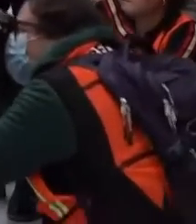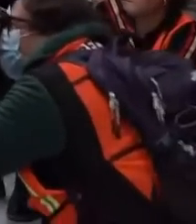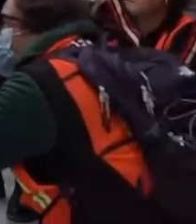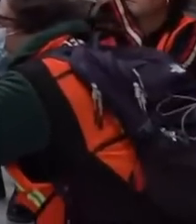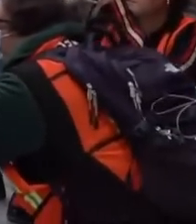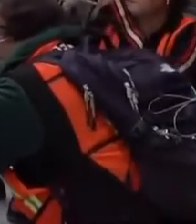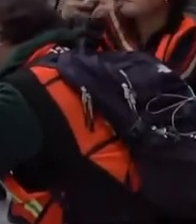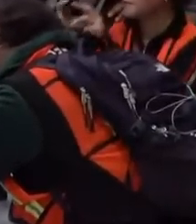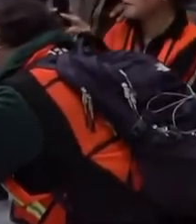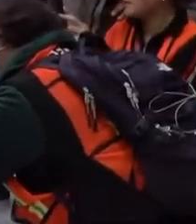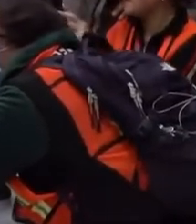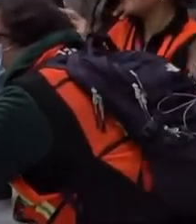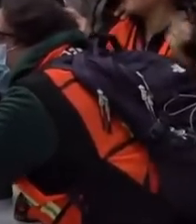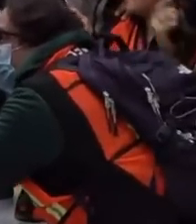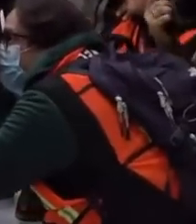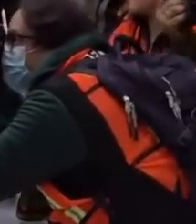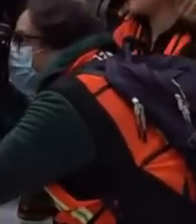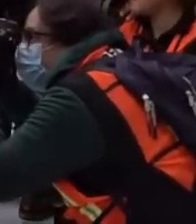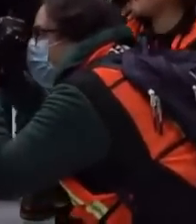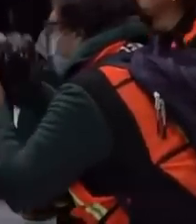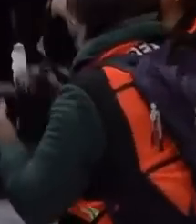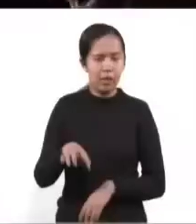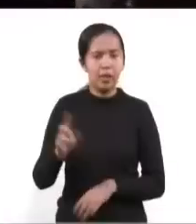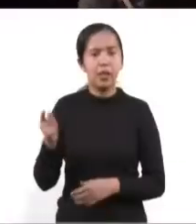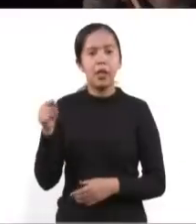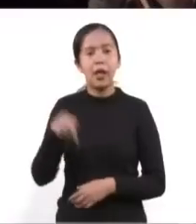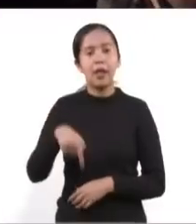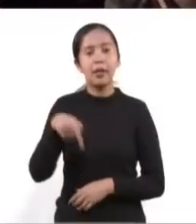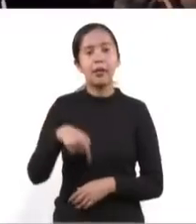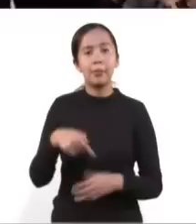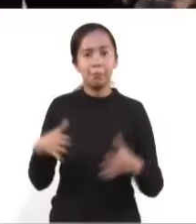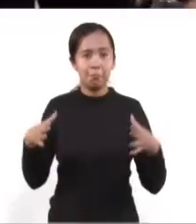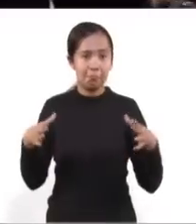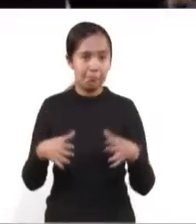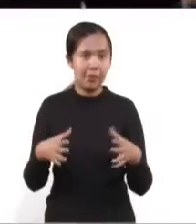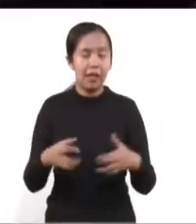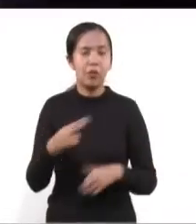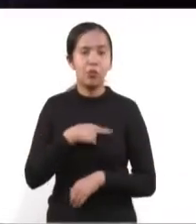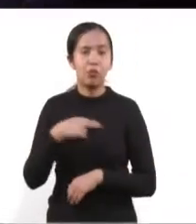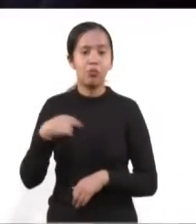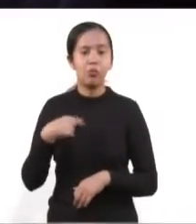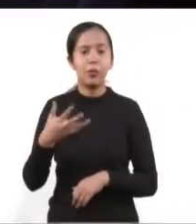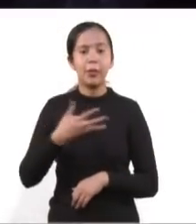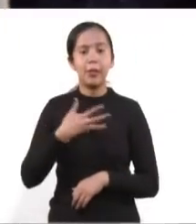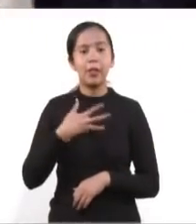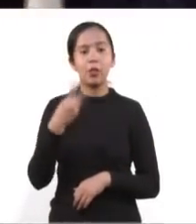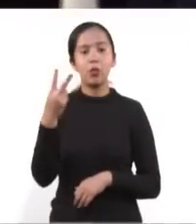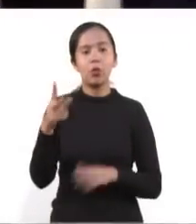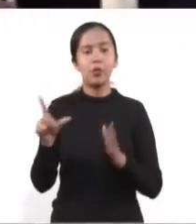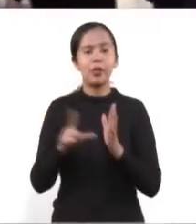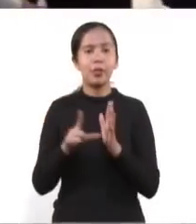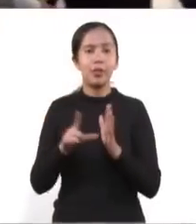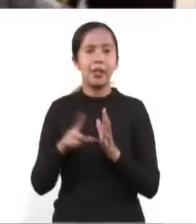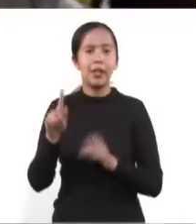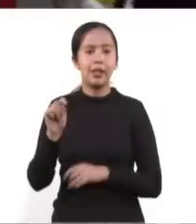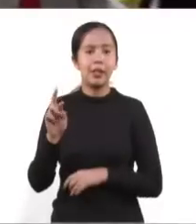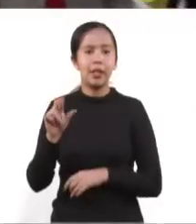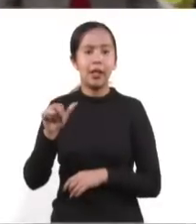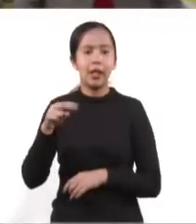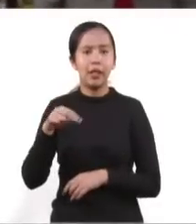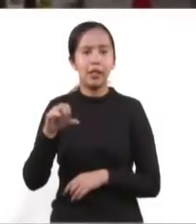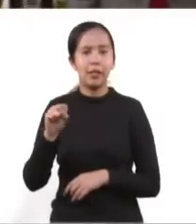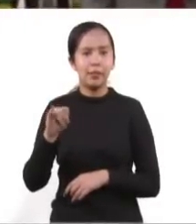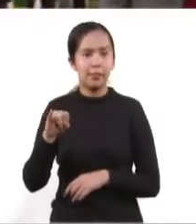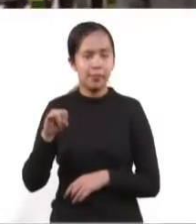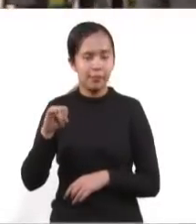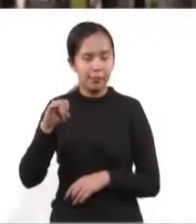cómo ocupan una hectárea o más, aquí en este pequeño espacio recibimos dos líneas de transmisión de 230 kV, que ya hemos